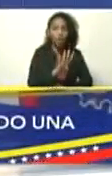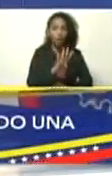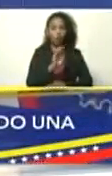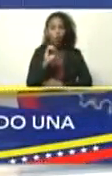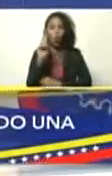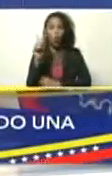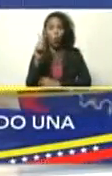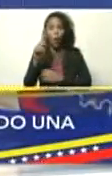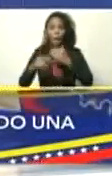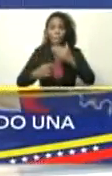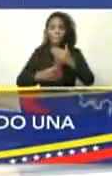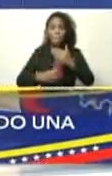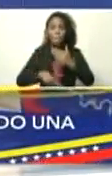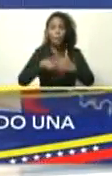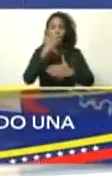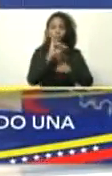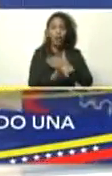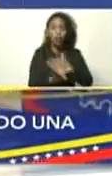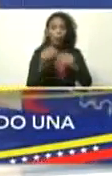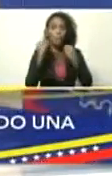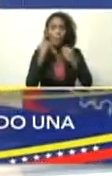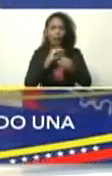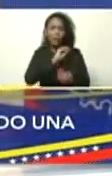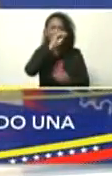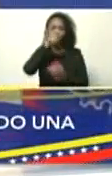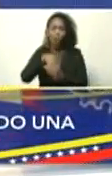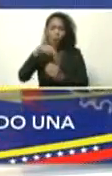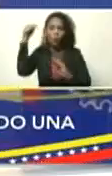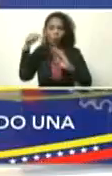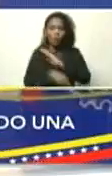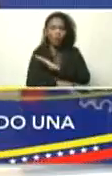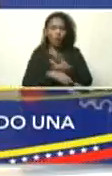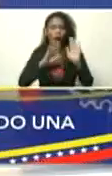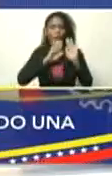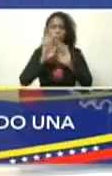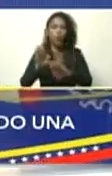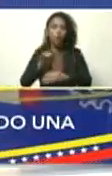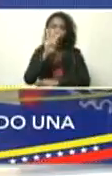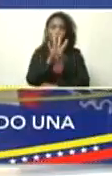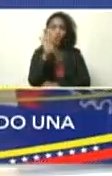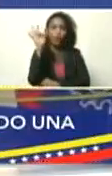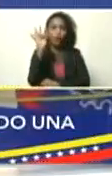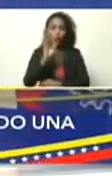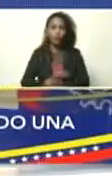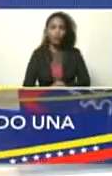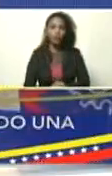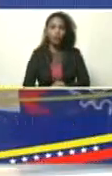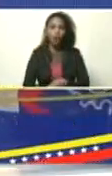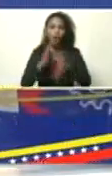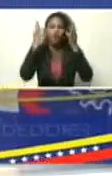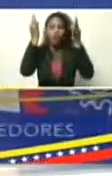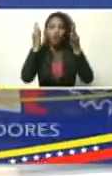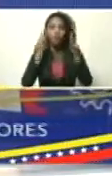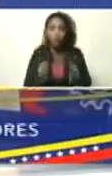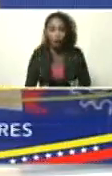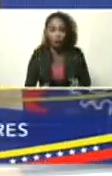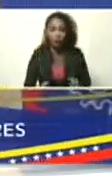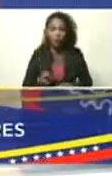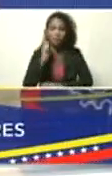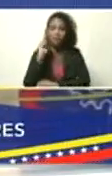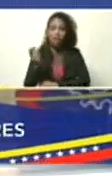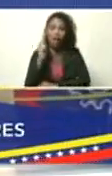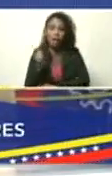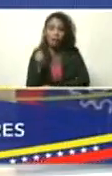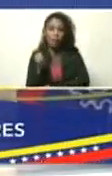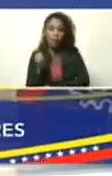83.401 proyectos para entrarle a fondo en el apoyo con las 4F, formalizarlos,